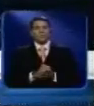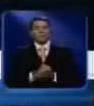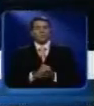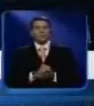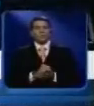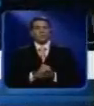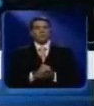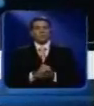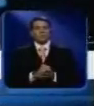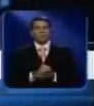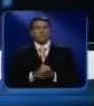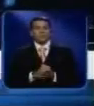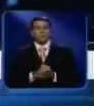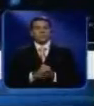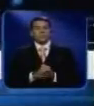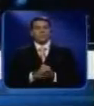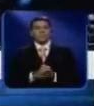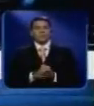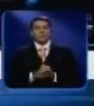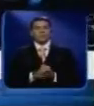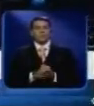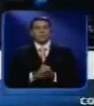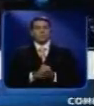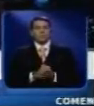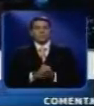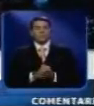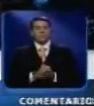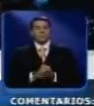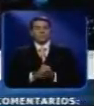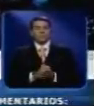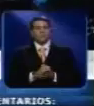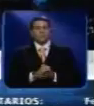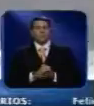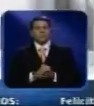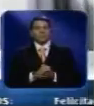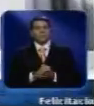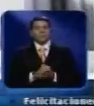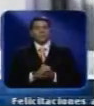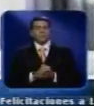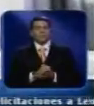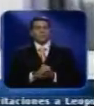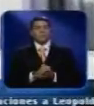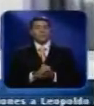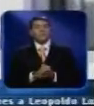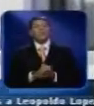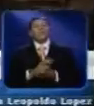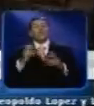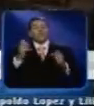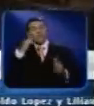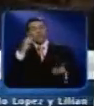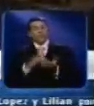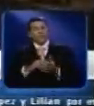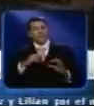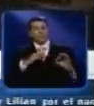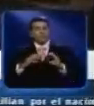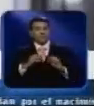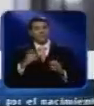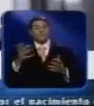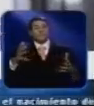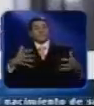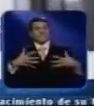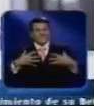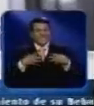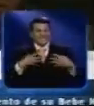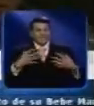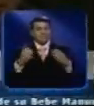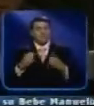PBS, TBS and I guess CNN, TVN, Showtime and Oxygen, whatever floats your boat. De nuevo, los principales lauros fueron acaparados por los